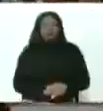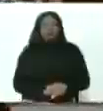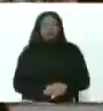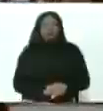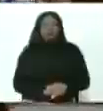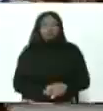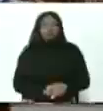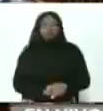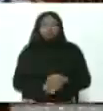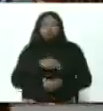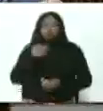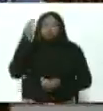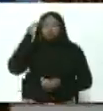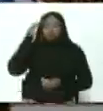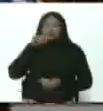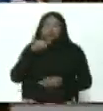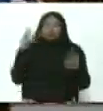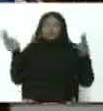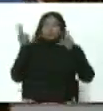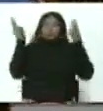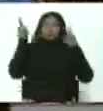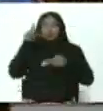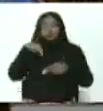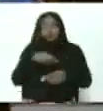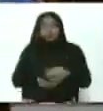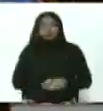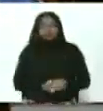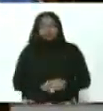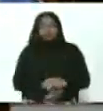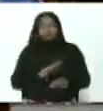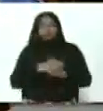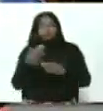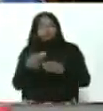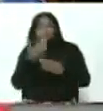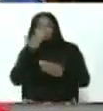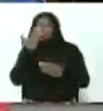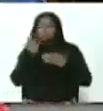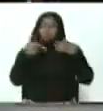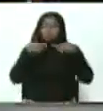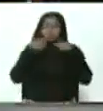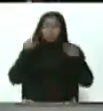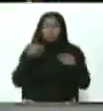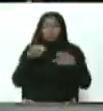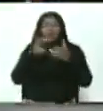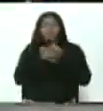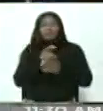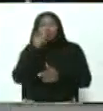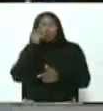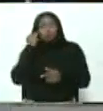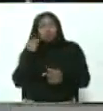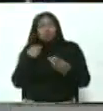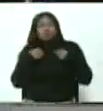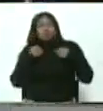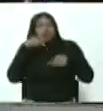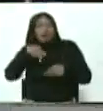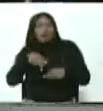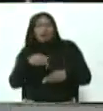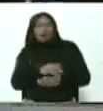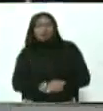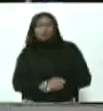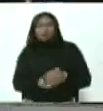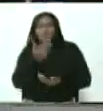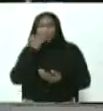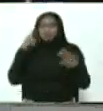Y uno sabe de esta victoria porque la cara de los compañeros y las compañeras que están aquí es cara